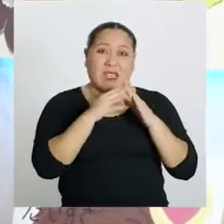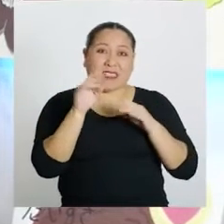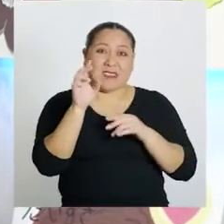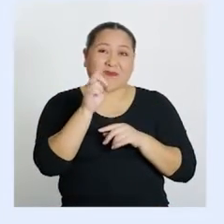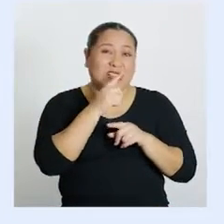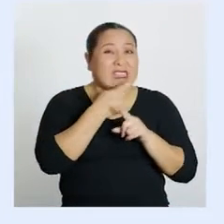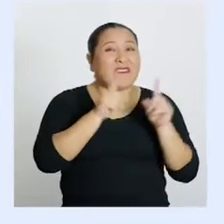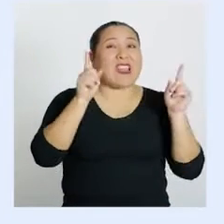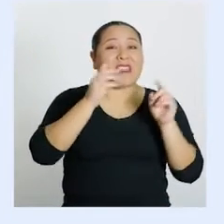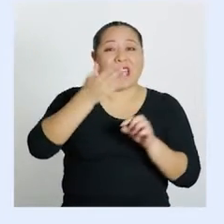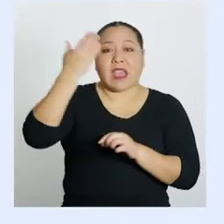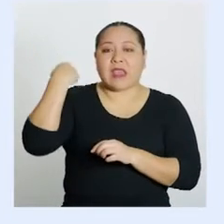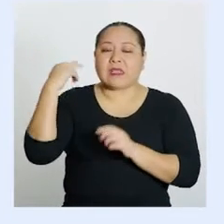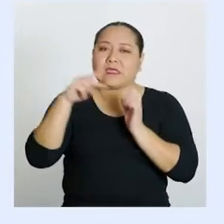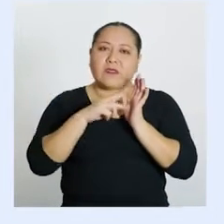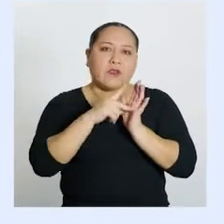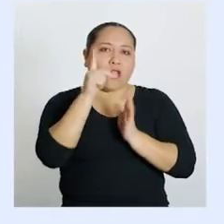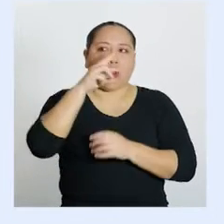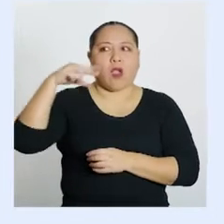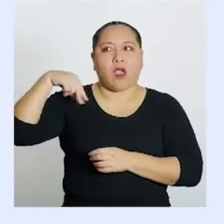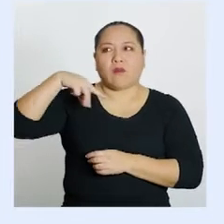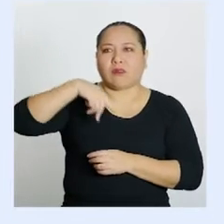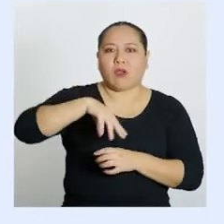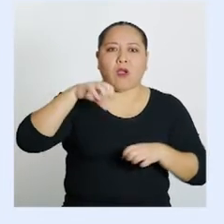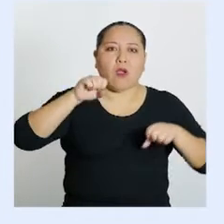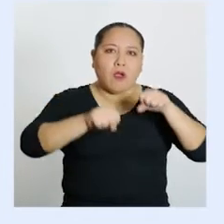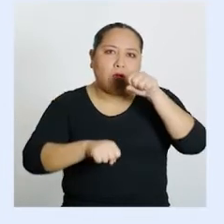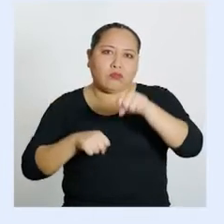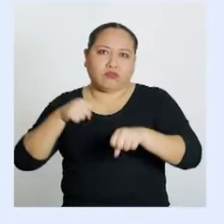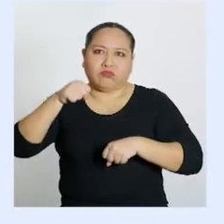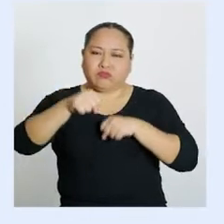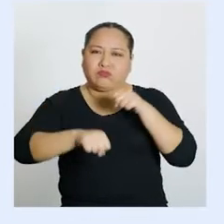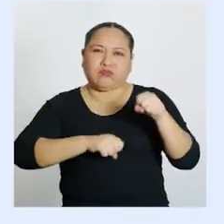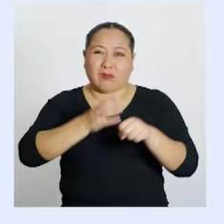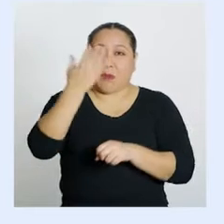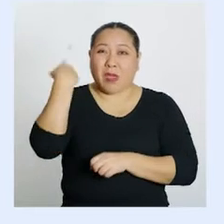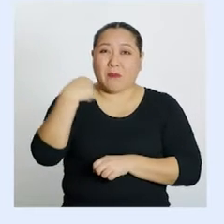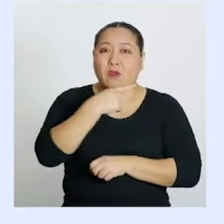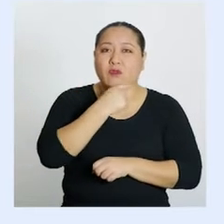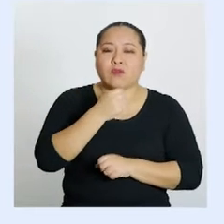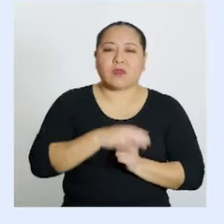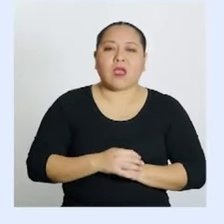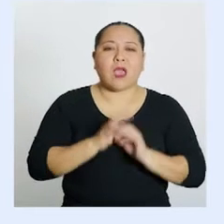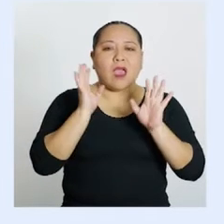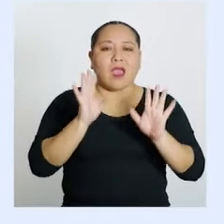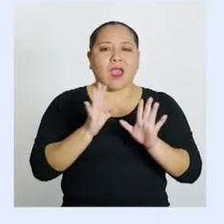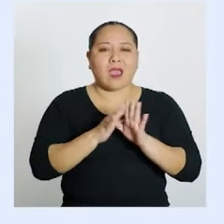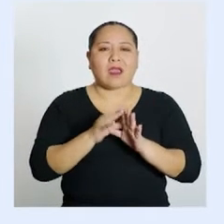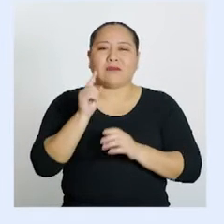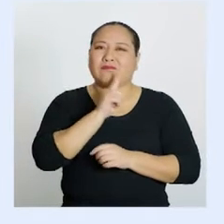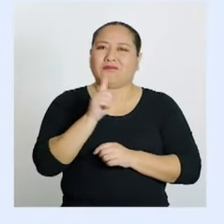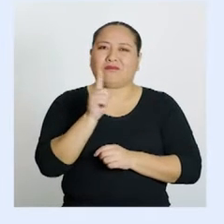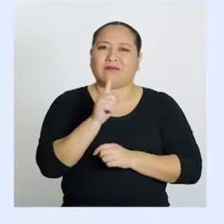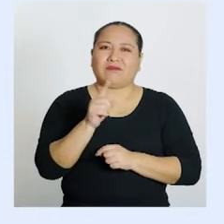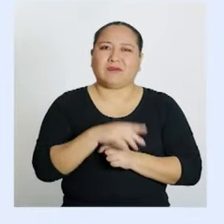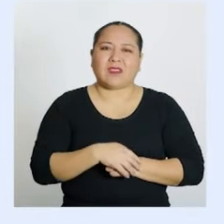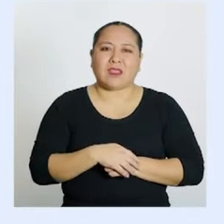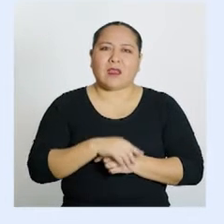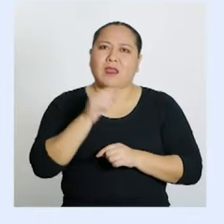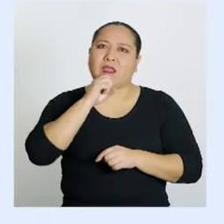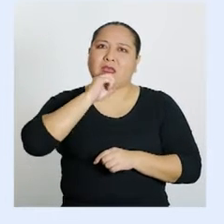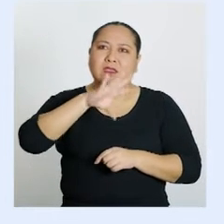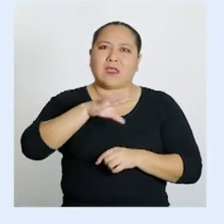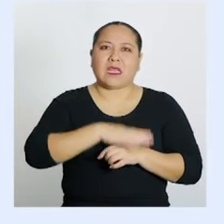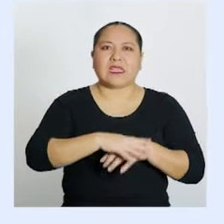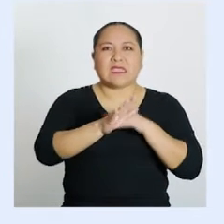como antes. Eso significa que ya no camino ni monto bicicleta como tanto me gustaba. Uy, y ni siquiera hablar de